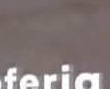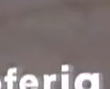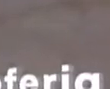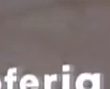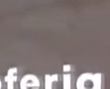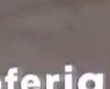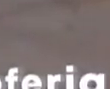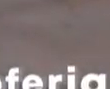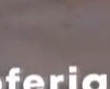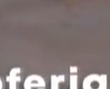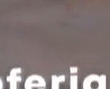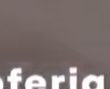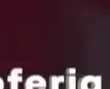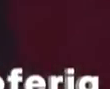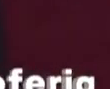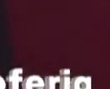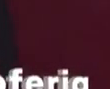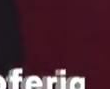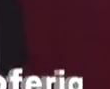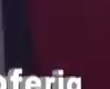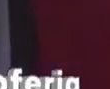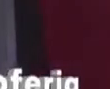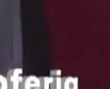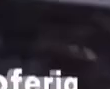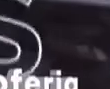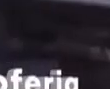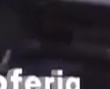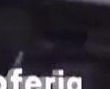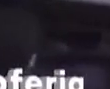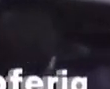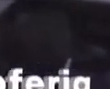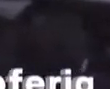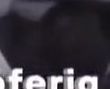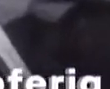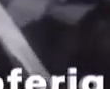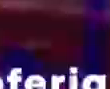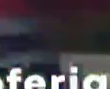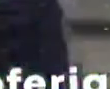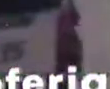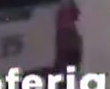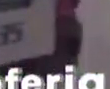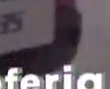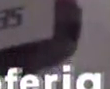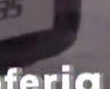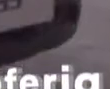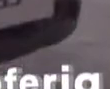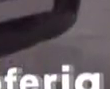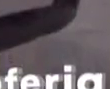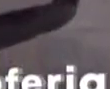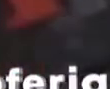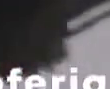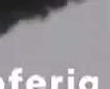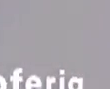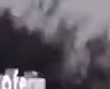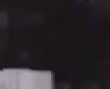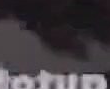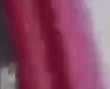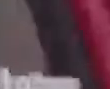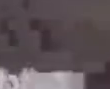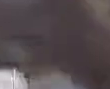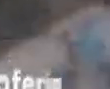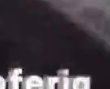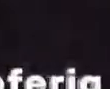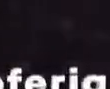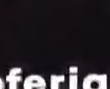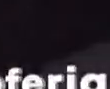con Autoferia by Lorenzo. Llévate tu Bike X35 desde 24 millones de pesos. Podés financiar hasta el 70% a